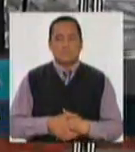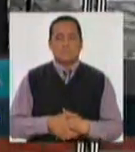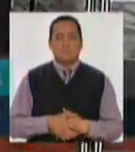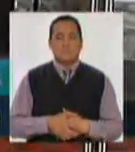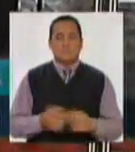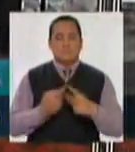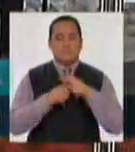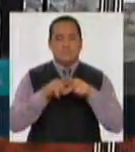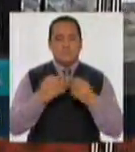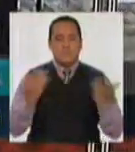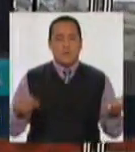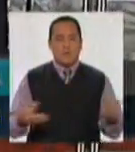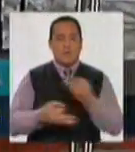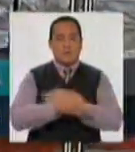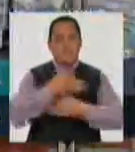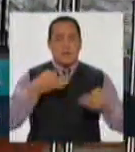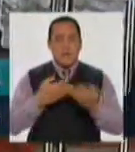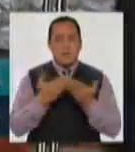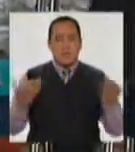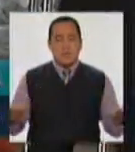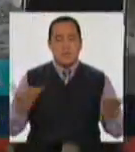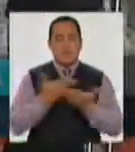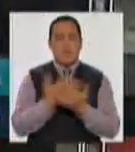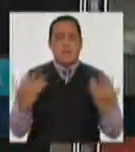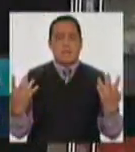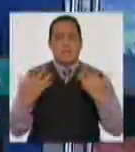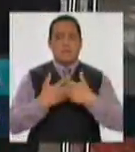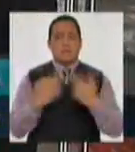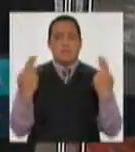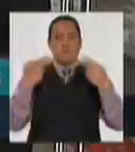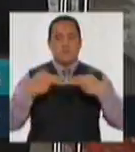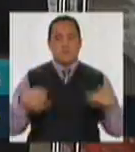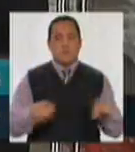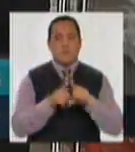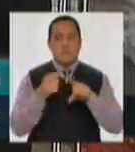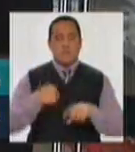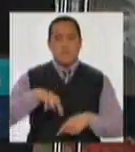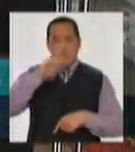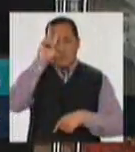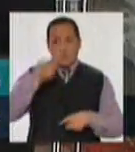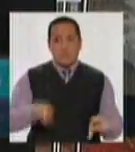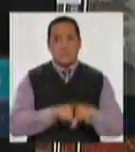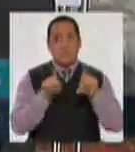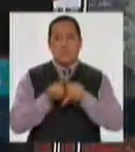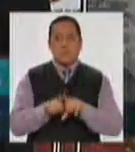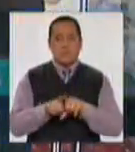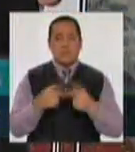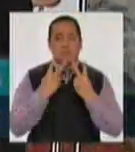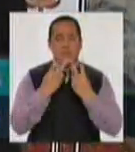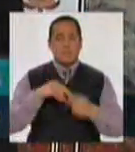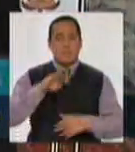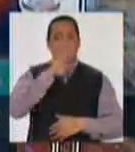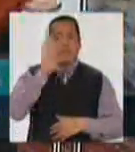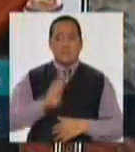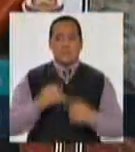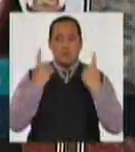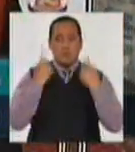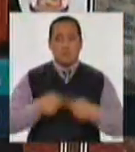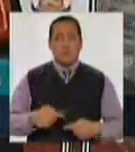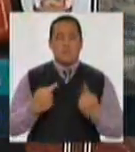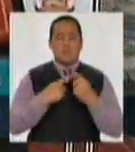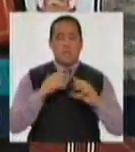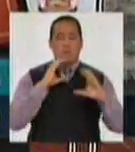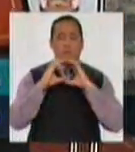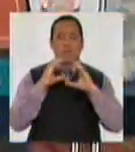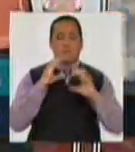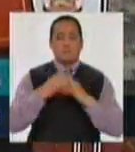Se procede al intercambio del acuerdo para la integración fronteriza entre la República del Perú y la República Federativa de Brasil en el área de